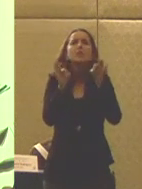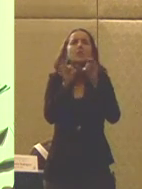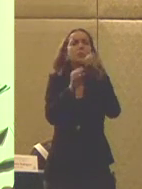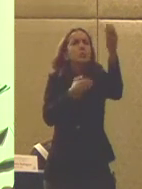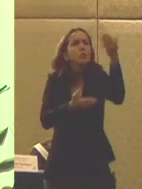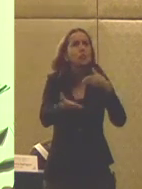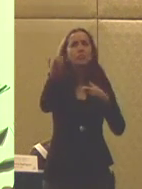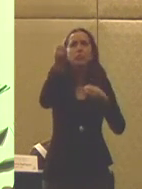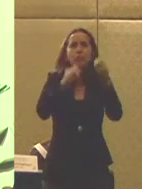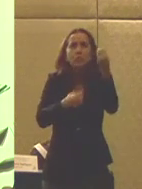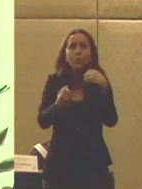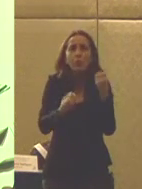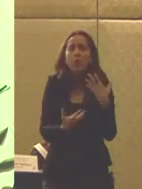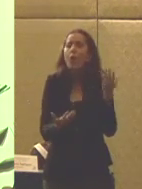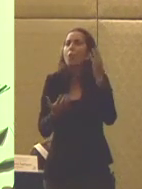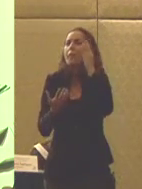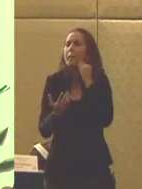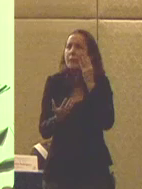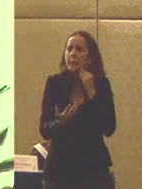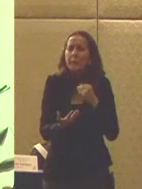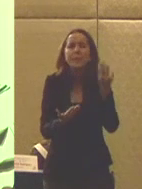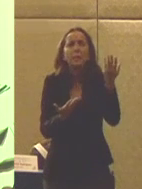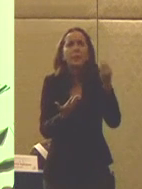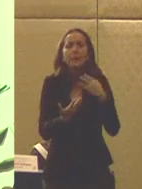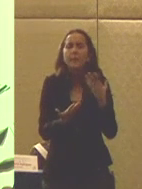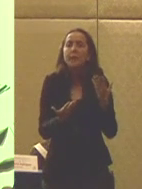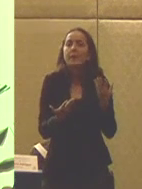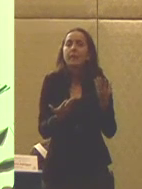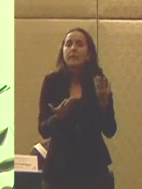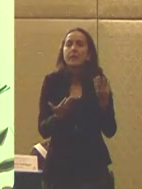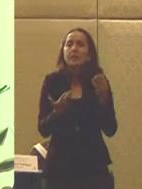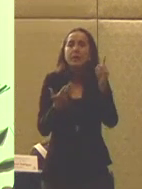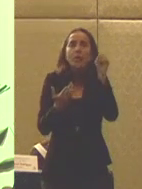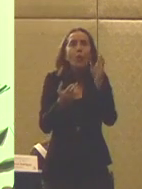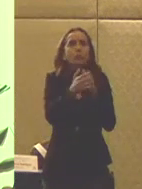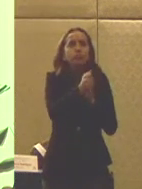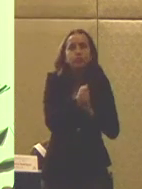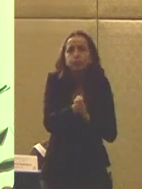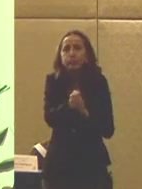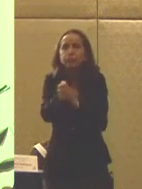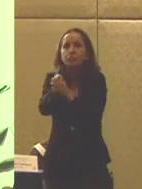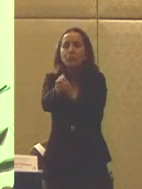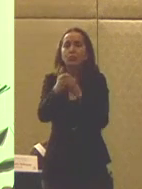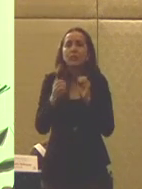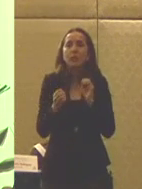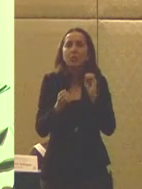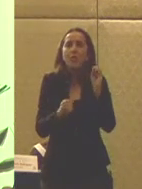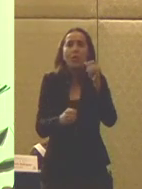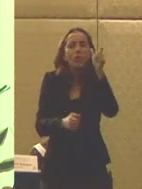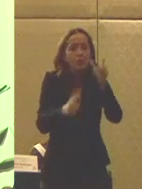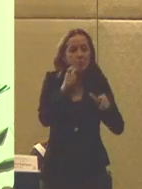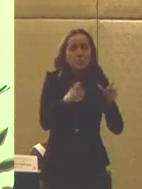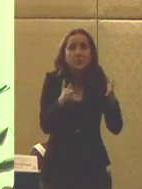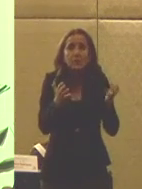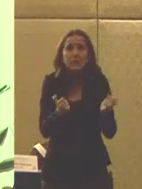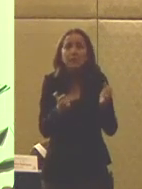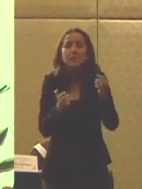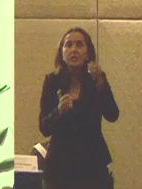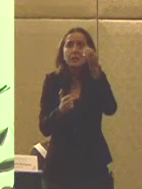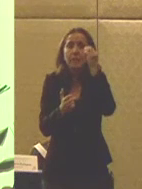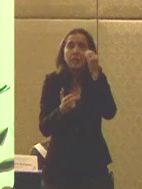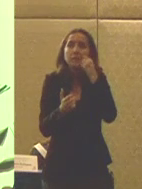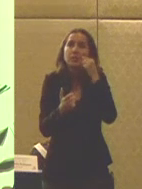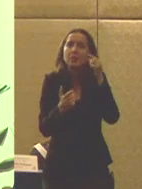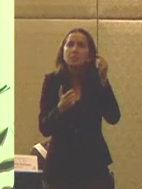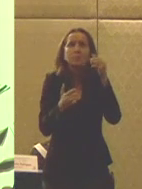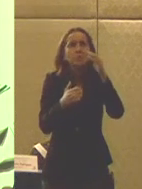los países restantes. Está esta dirección disponible para todas las personas que quisieran y pudieran acceder durante estos días